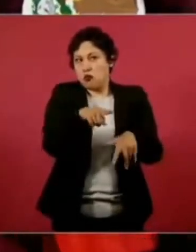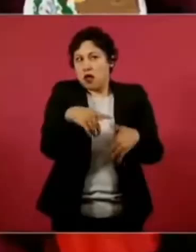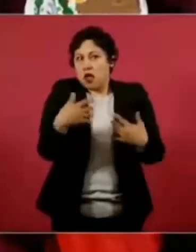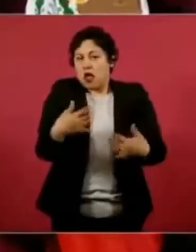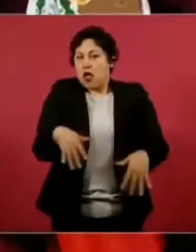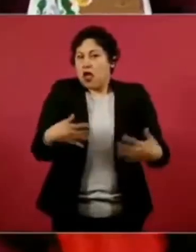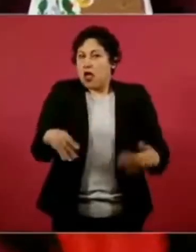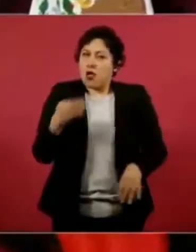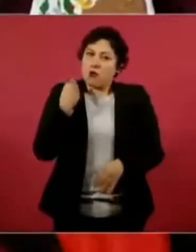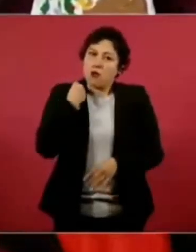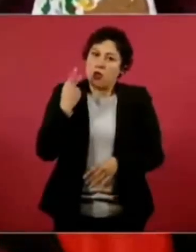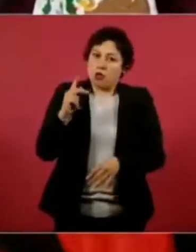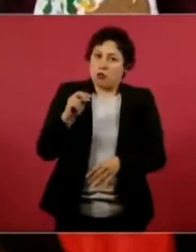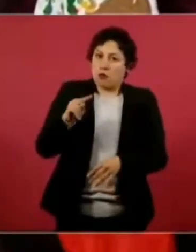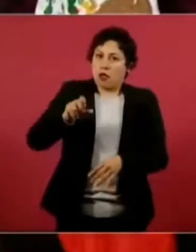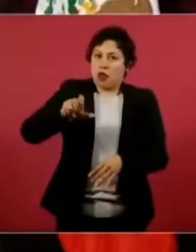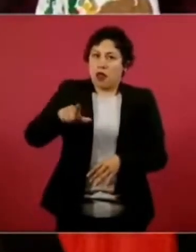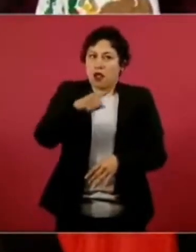los más famosos.